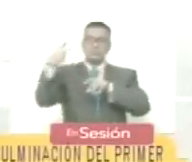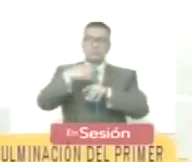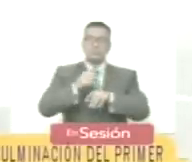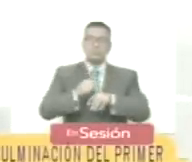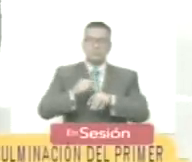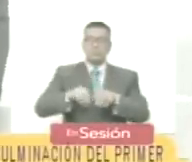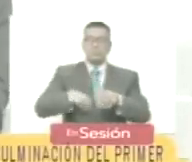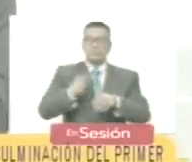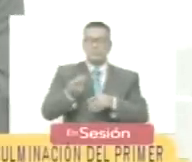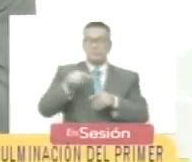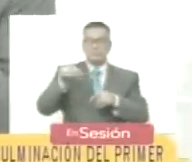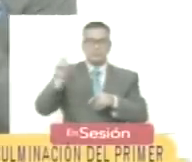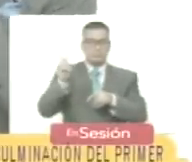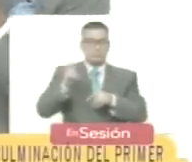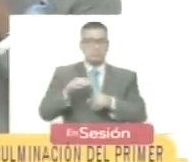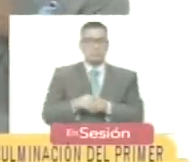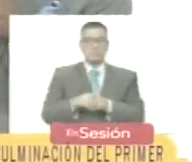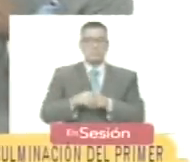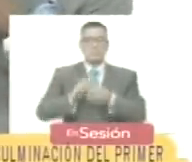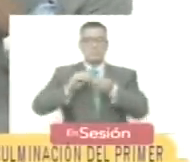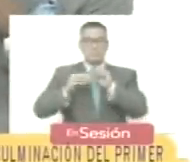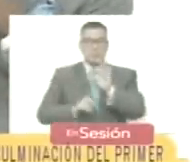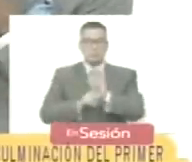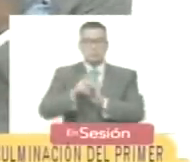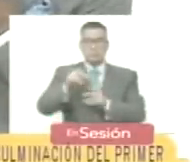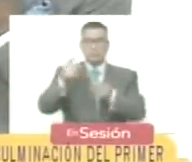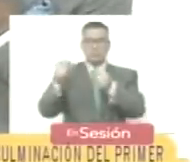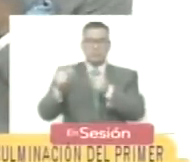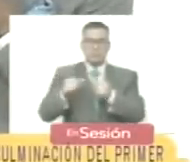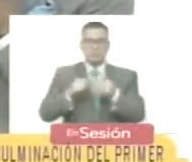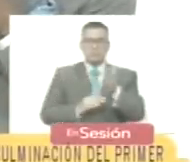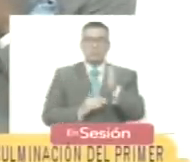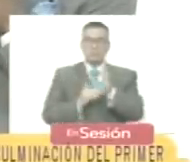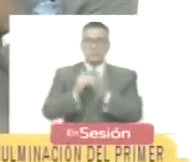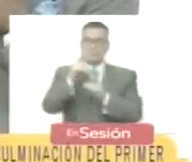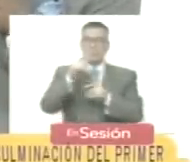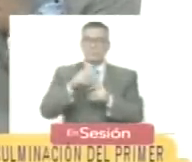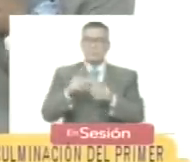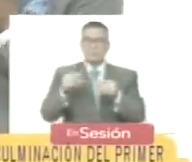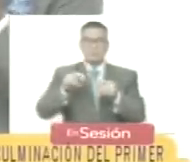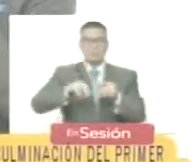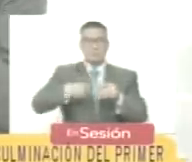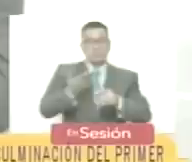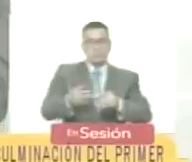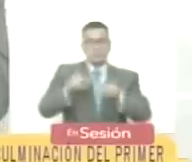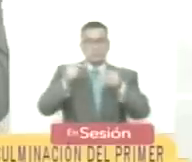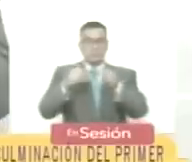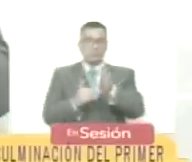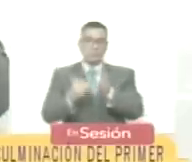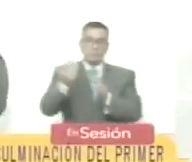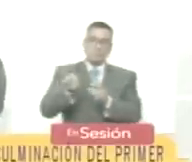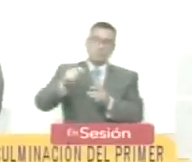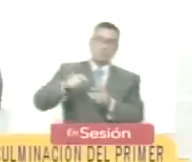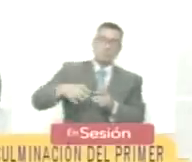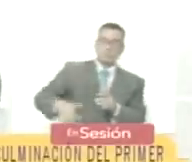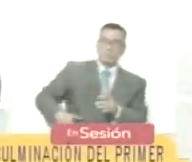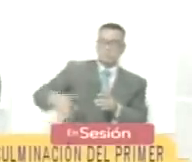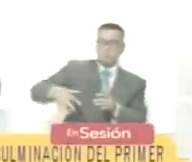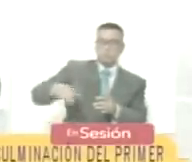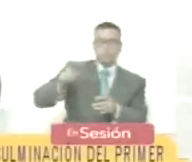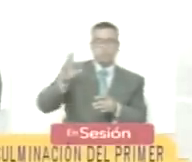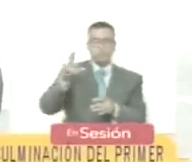podido, como Venezuela, recuperar la economía, pero recuperarla no para que los ricos sean más ricos?